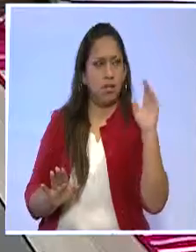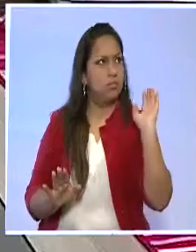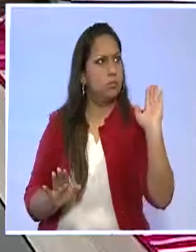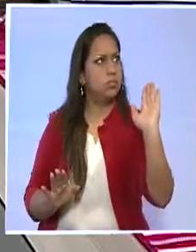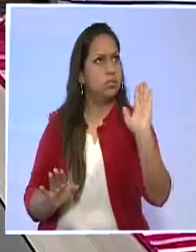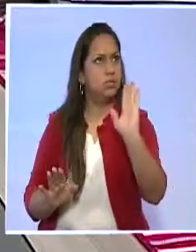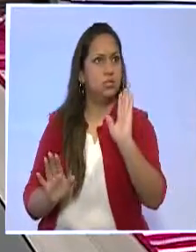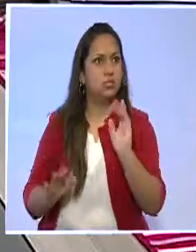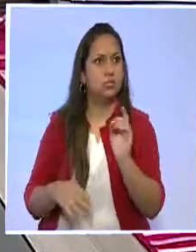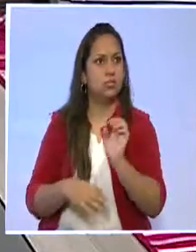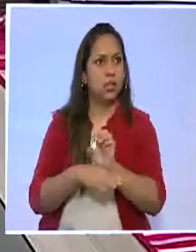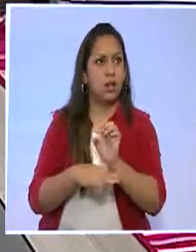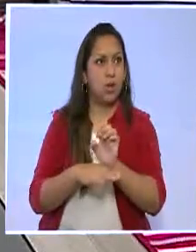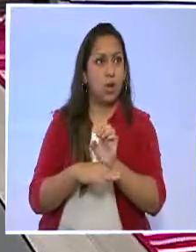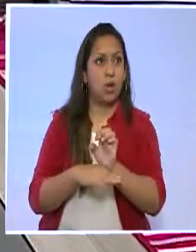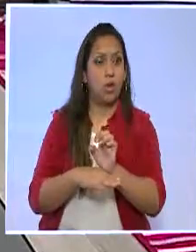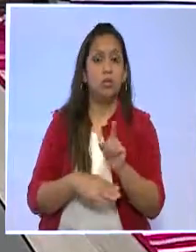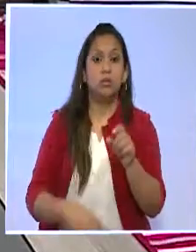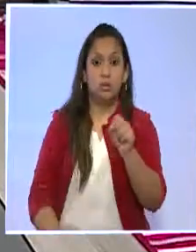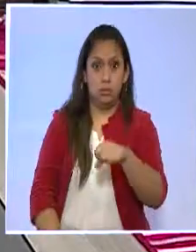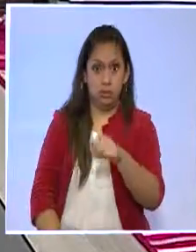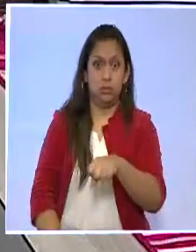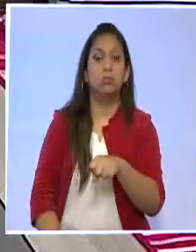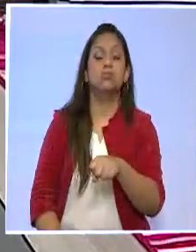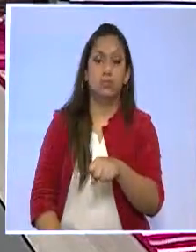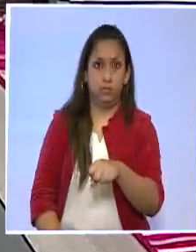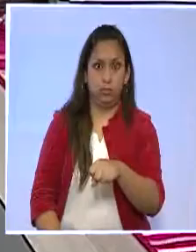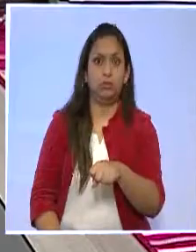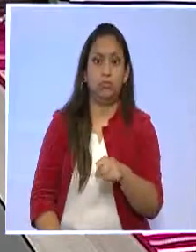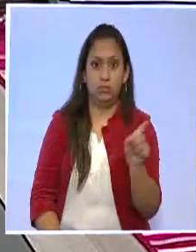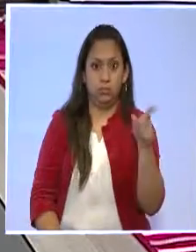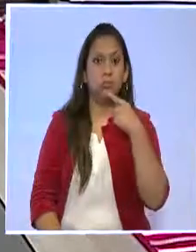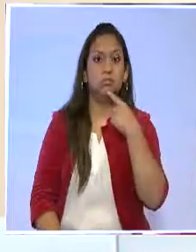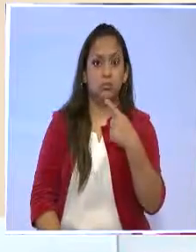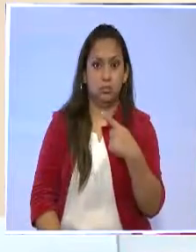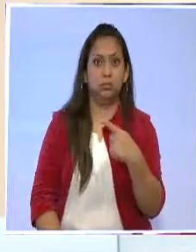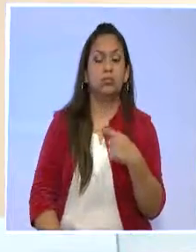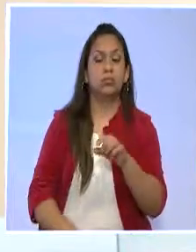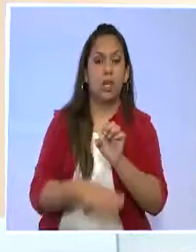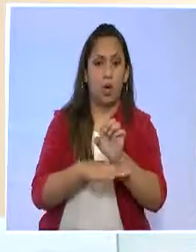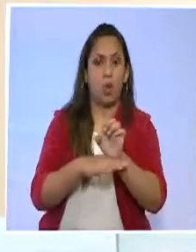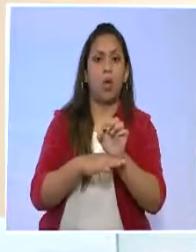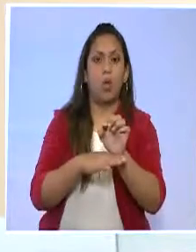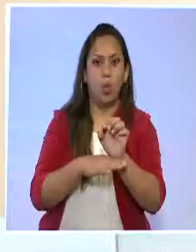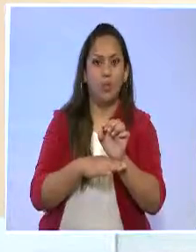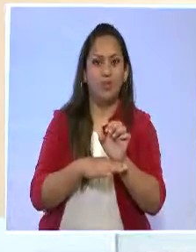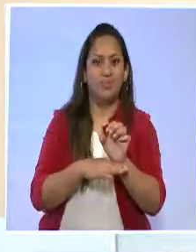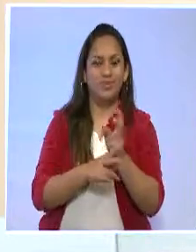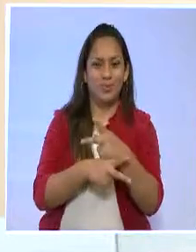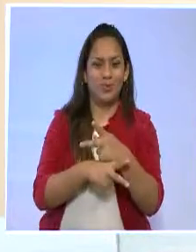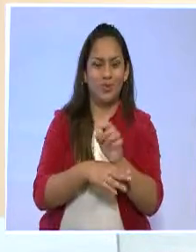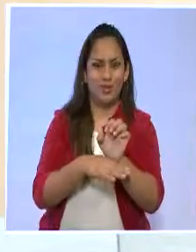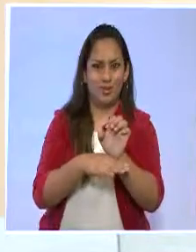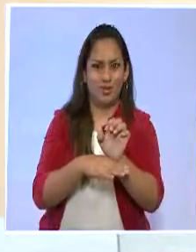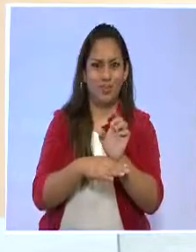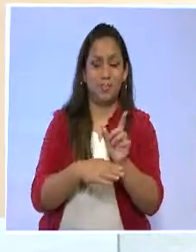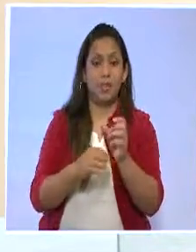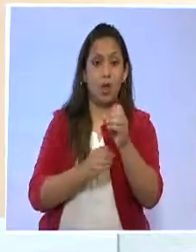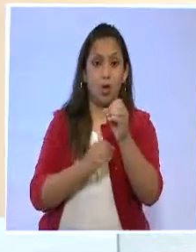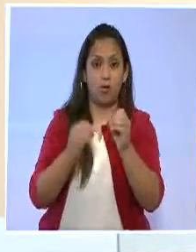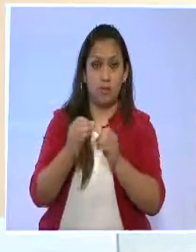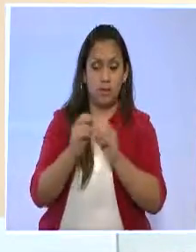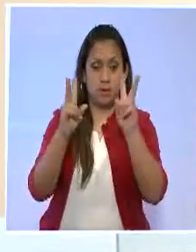ecuador no así es así es y eso es lo que se está potenciando además de la oficina de comercio de la misma cancillería